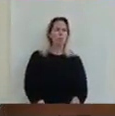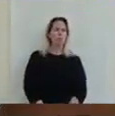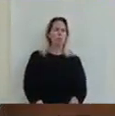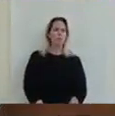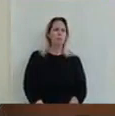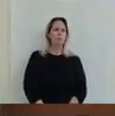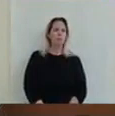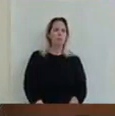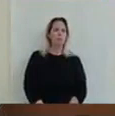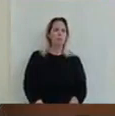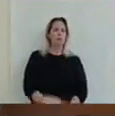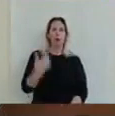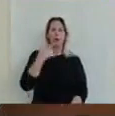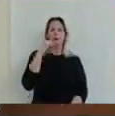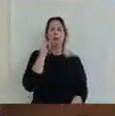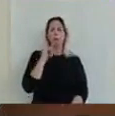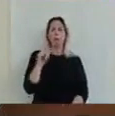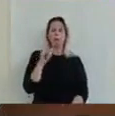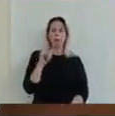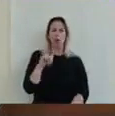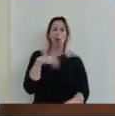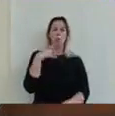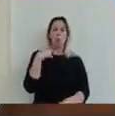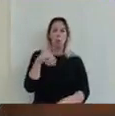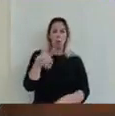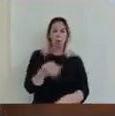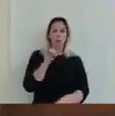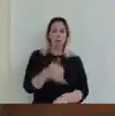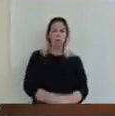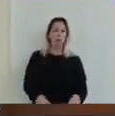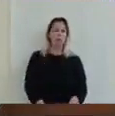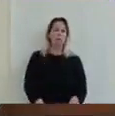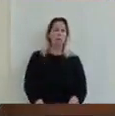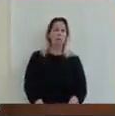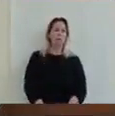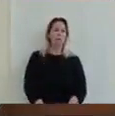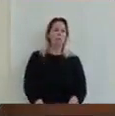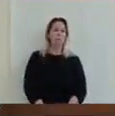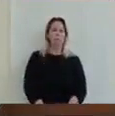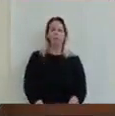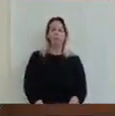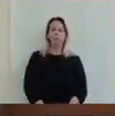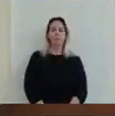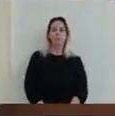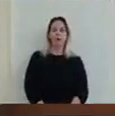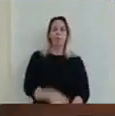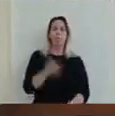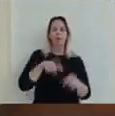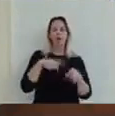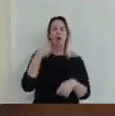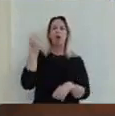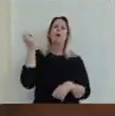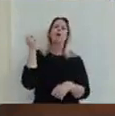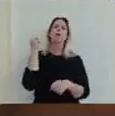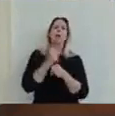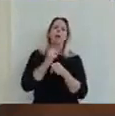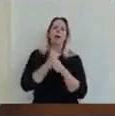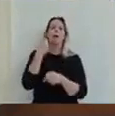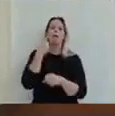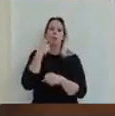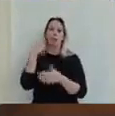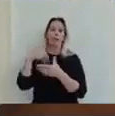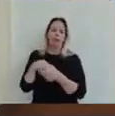pertinente. Porque esto es una barbaridad, que funcionarios municipales saquen semejante información en su